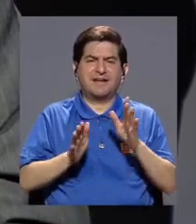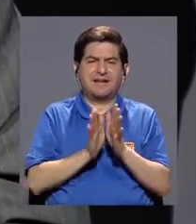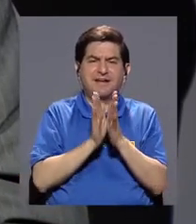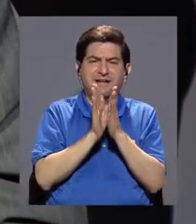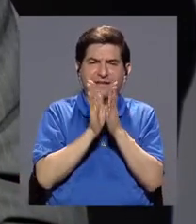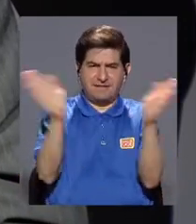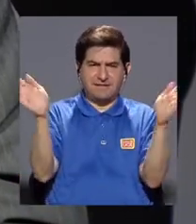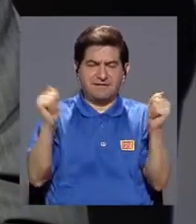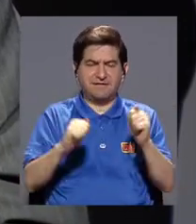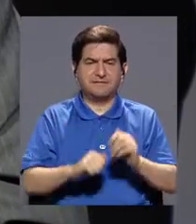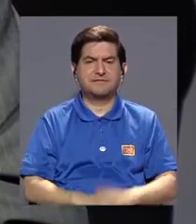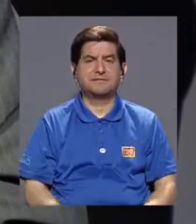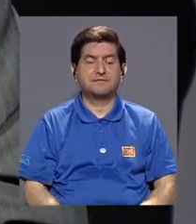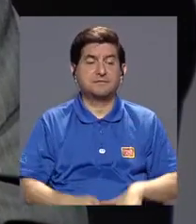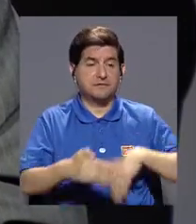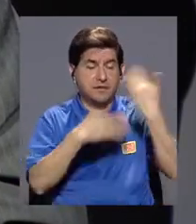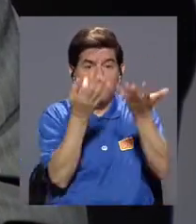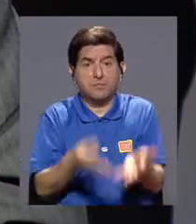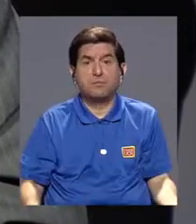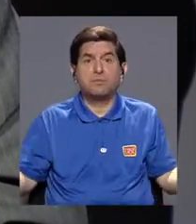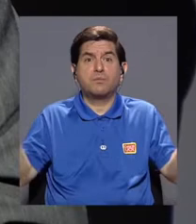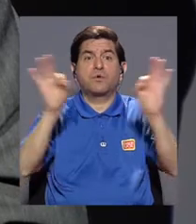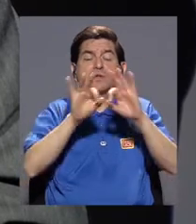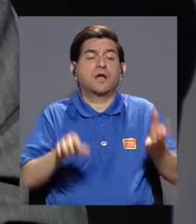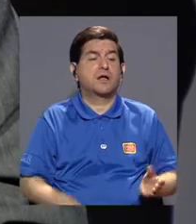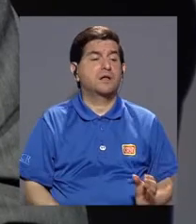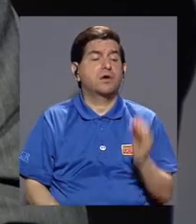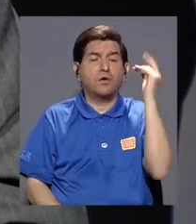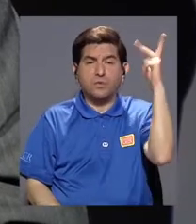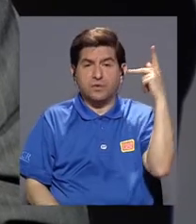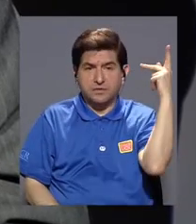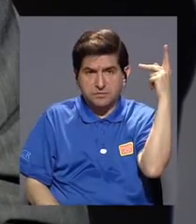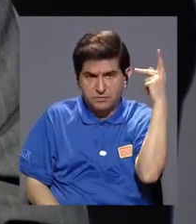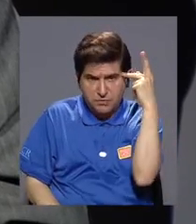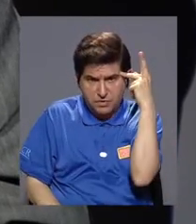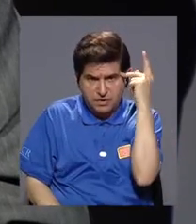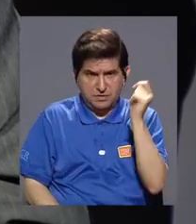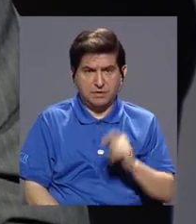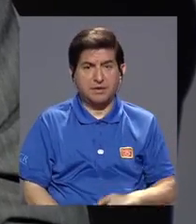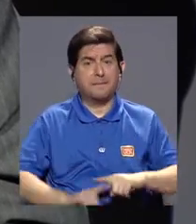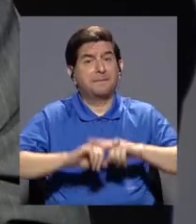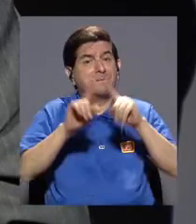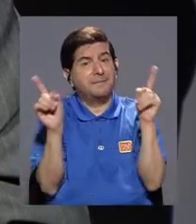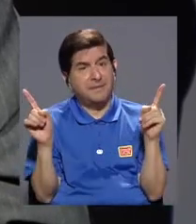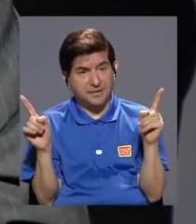luego es muy importante que hayan jóvenes en la política, pero